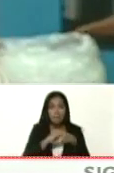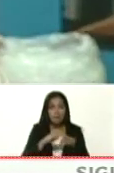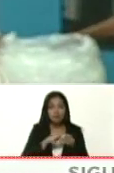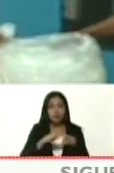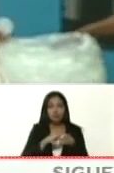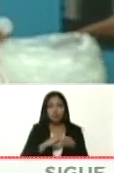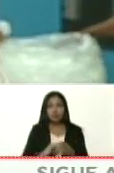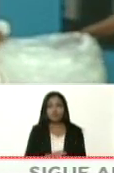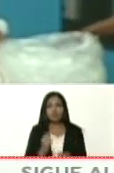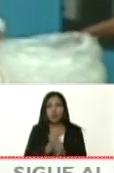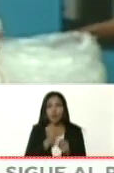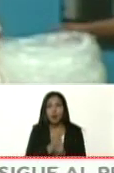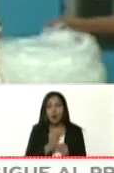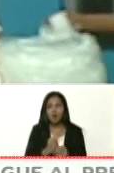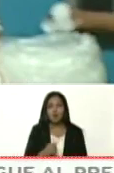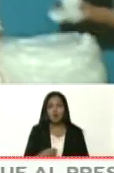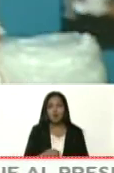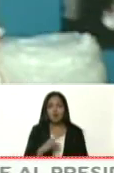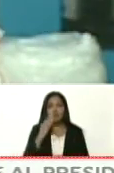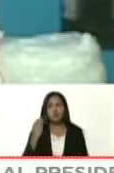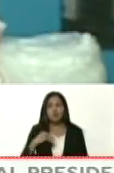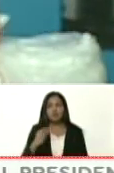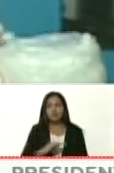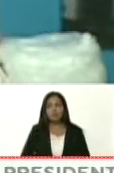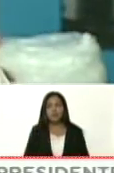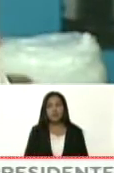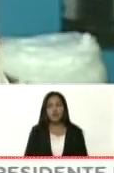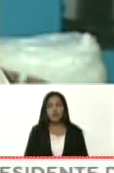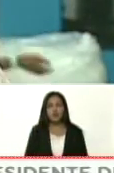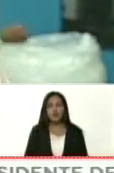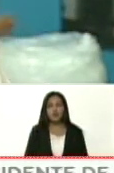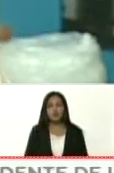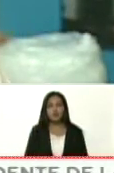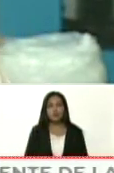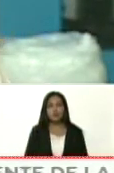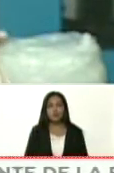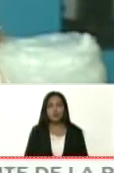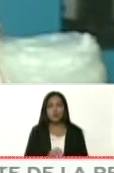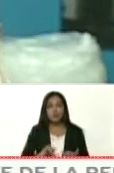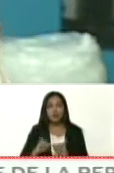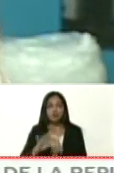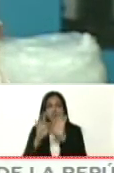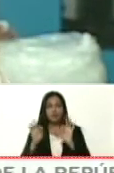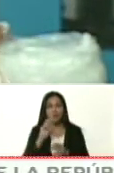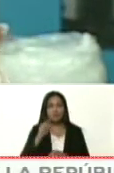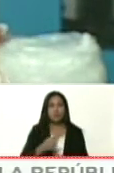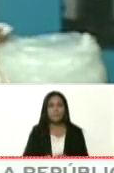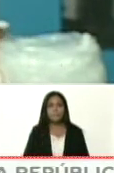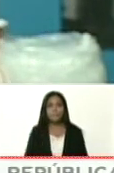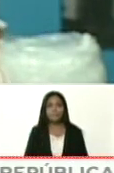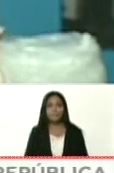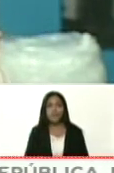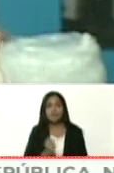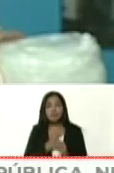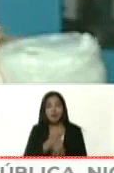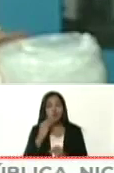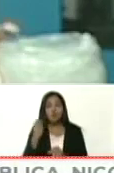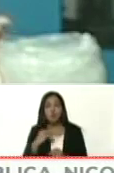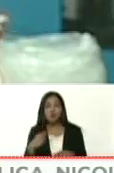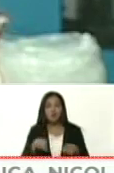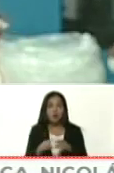Juvenil. Porque hoy estamos incorporando un grupo de jóvenes a través de la misión Chamba Juvenil a